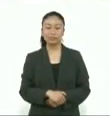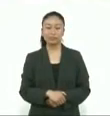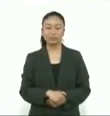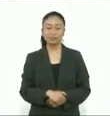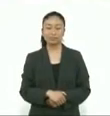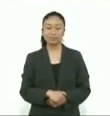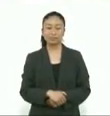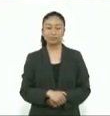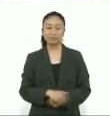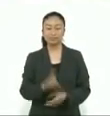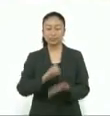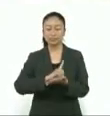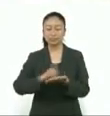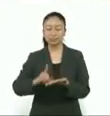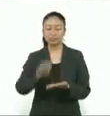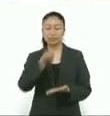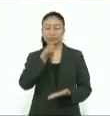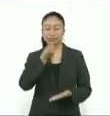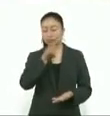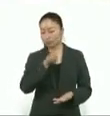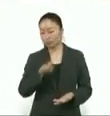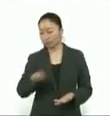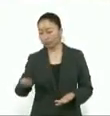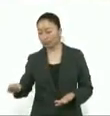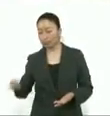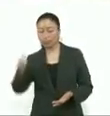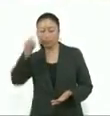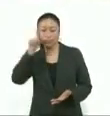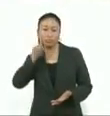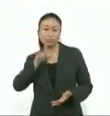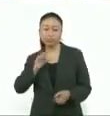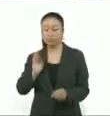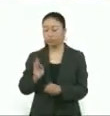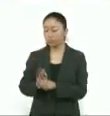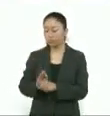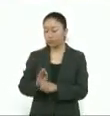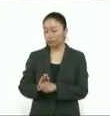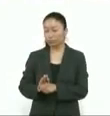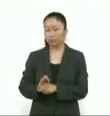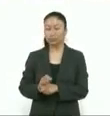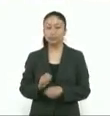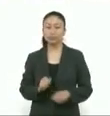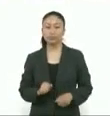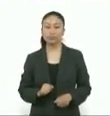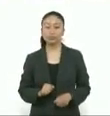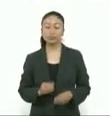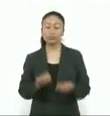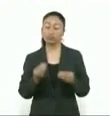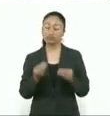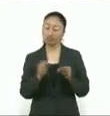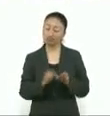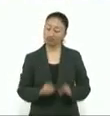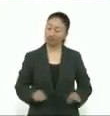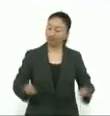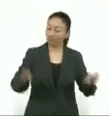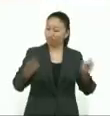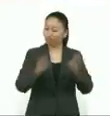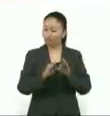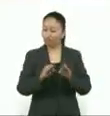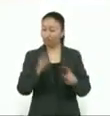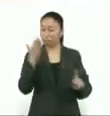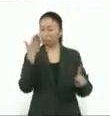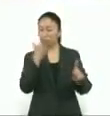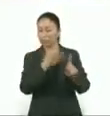Proteger los derechos de las niñas, las adolescentes y las mujeres es prioridad para los